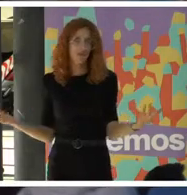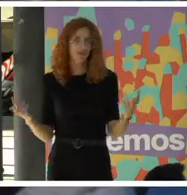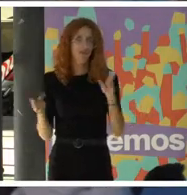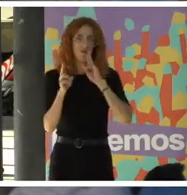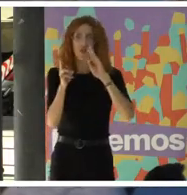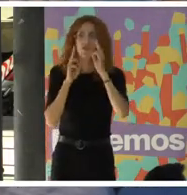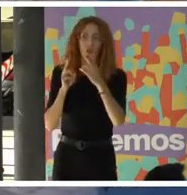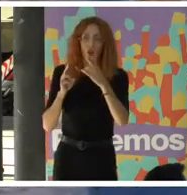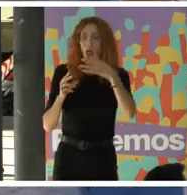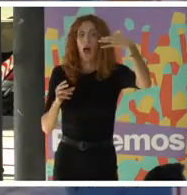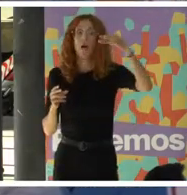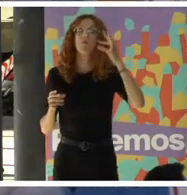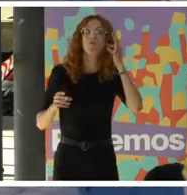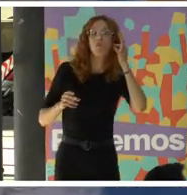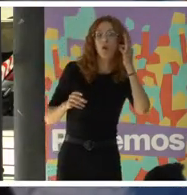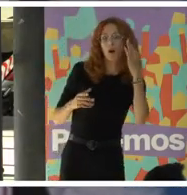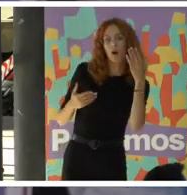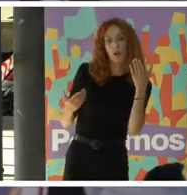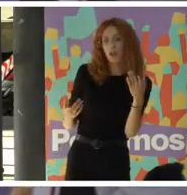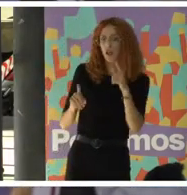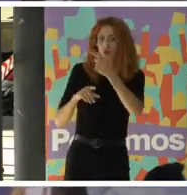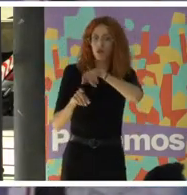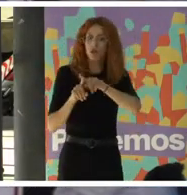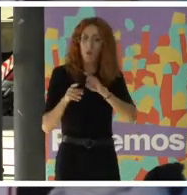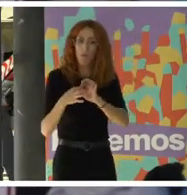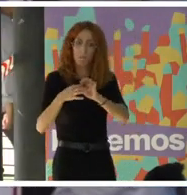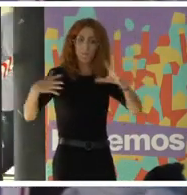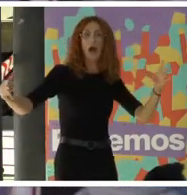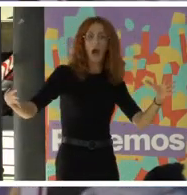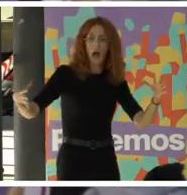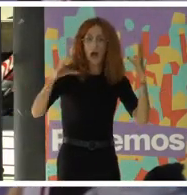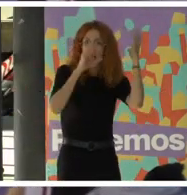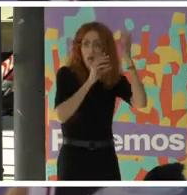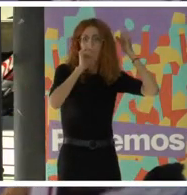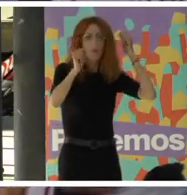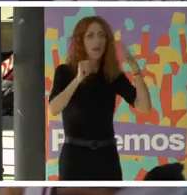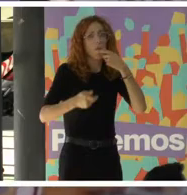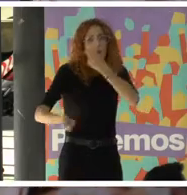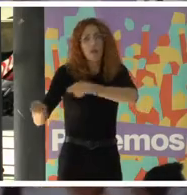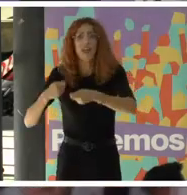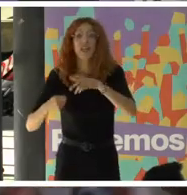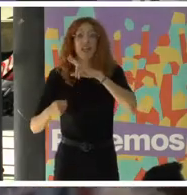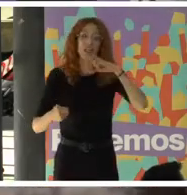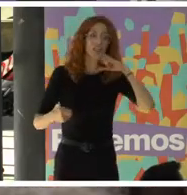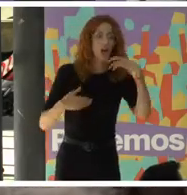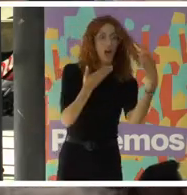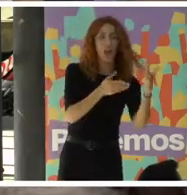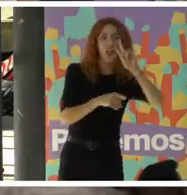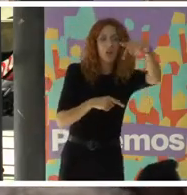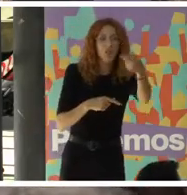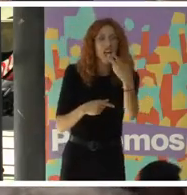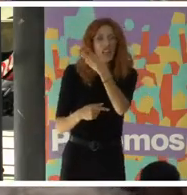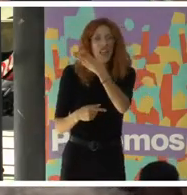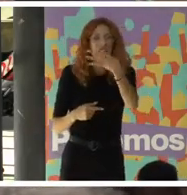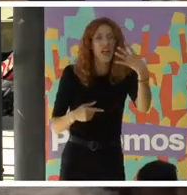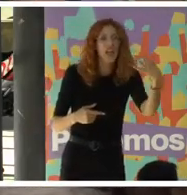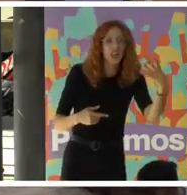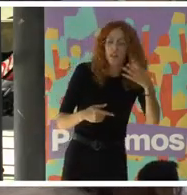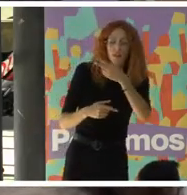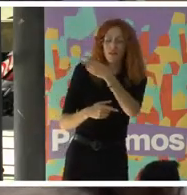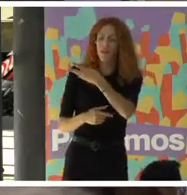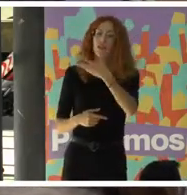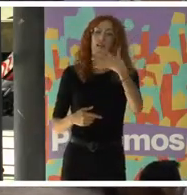la mujer del presidente y seamos incapaces de romper relaciones diplomáticas y comerciales con Israel después de más de 35.000